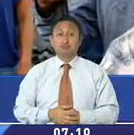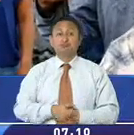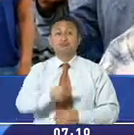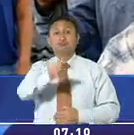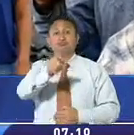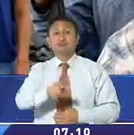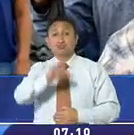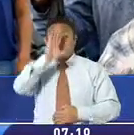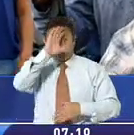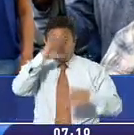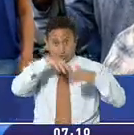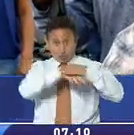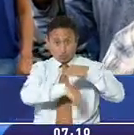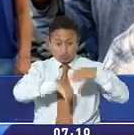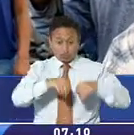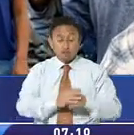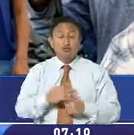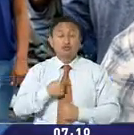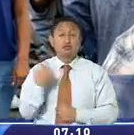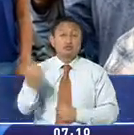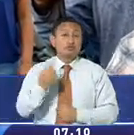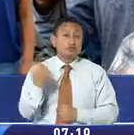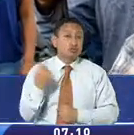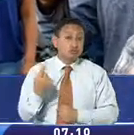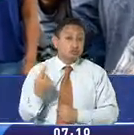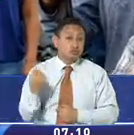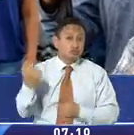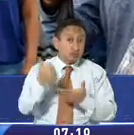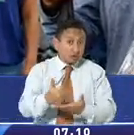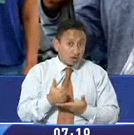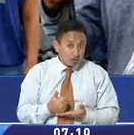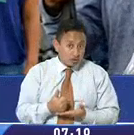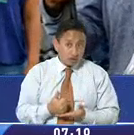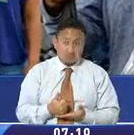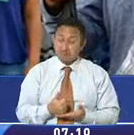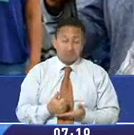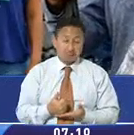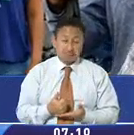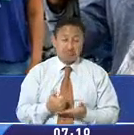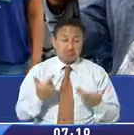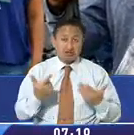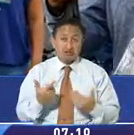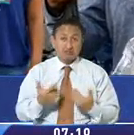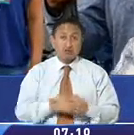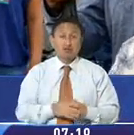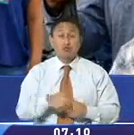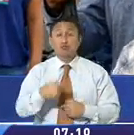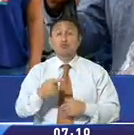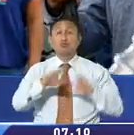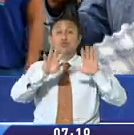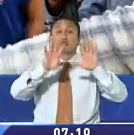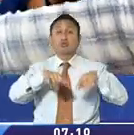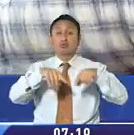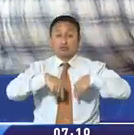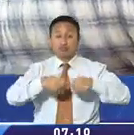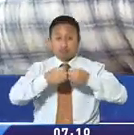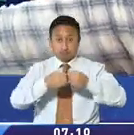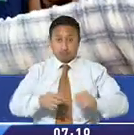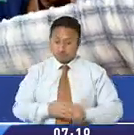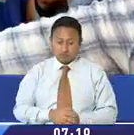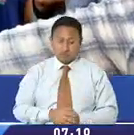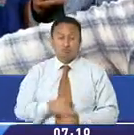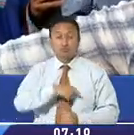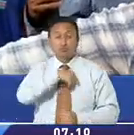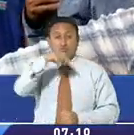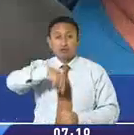9 meses venimos luchando solitos y no nos hemos de cansar, si es posible, otros 9 meses. Nosotros no hemos de perder porque nosotros no queremos perder